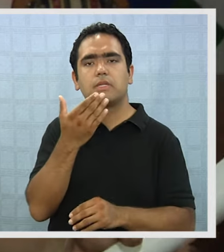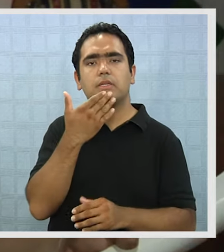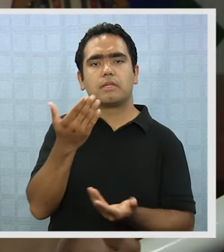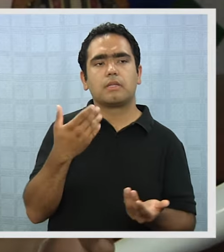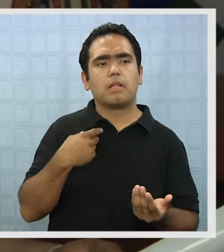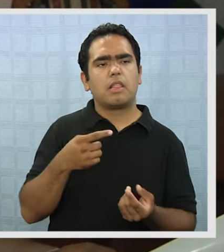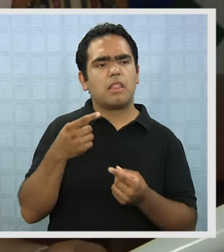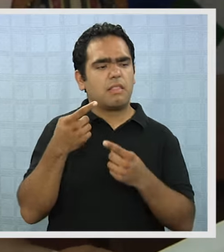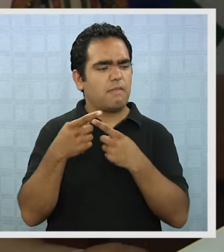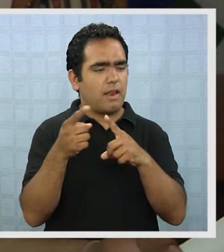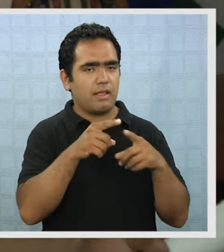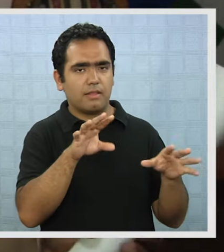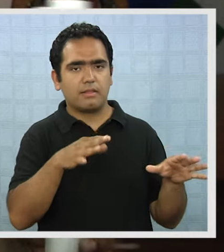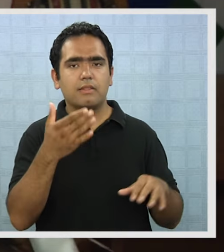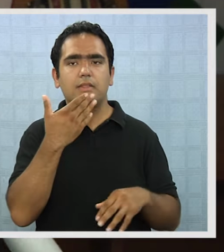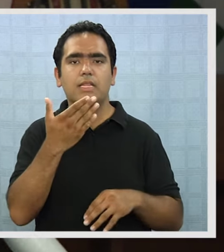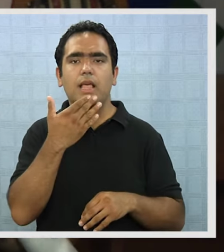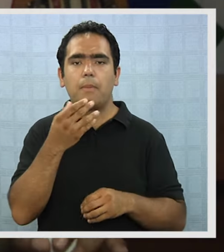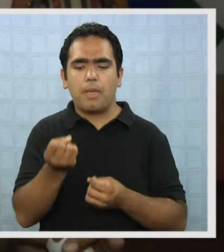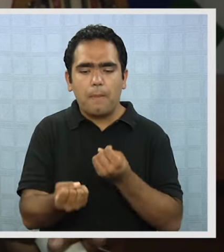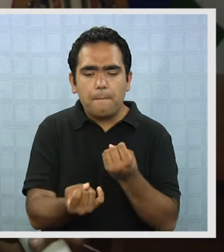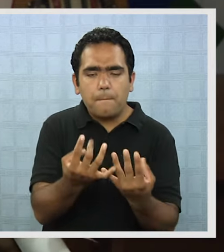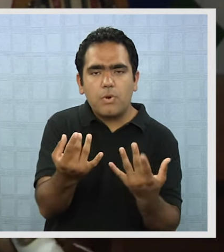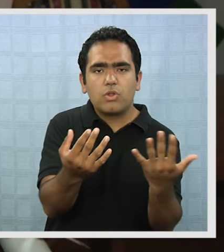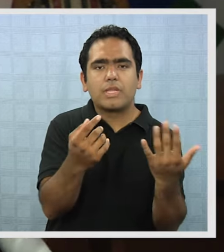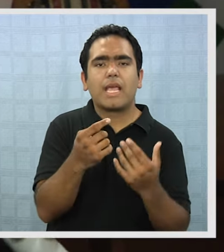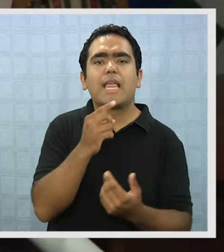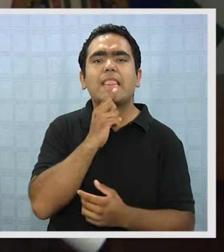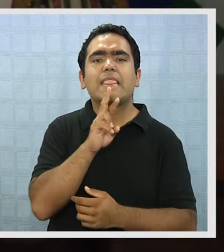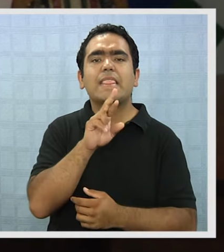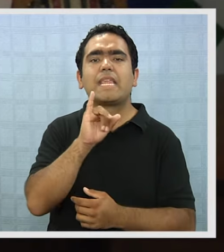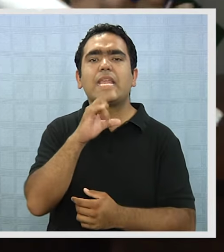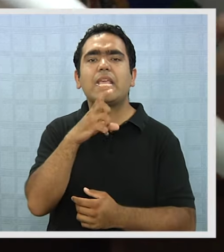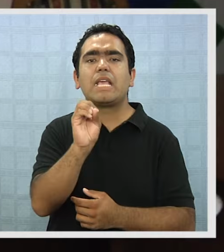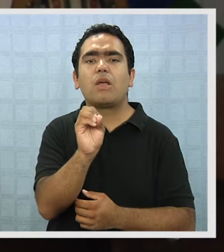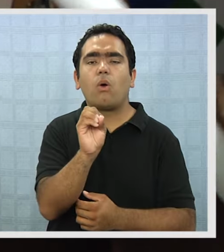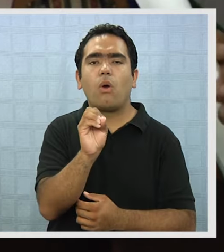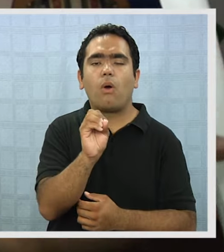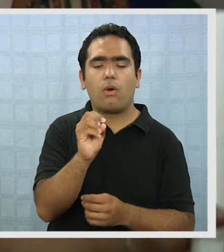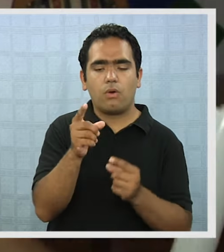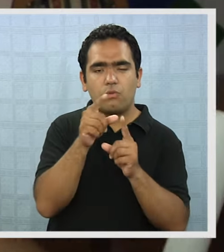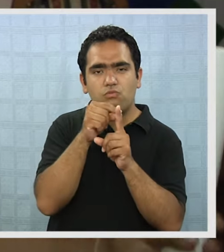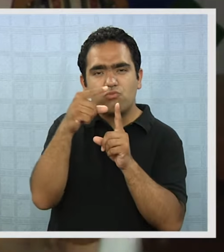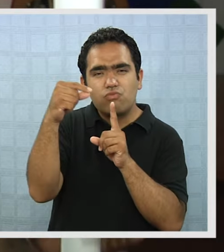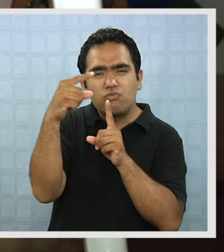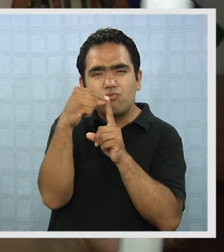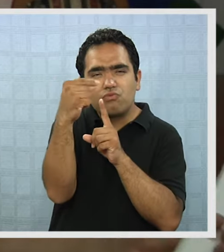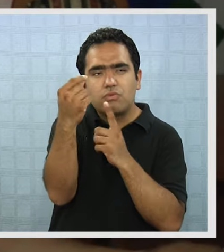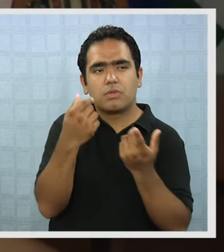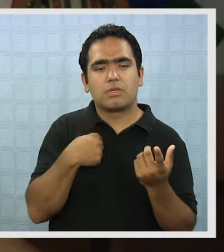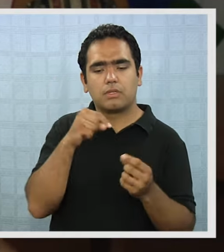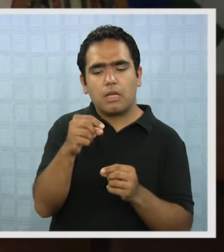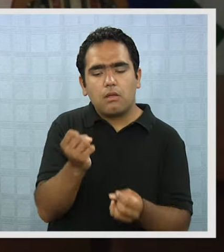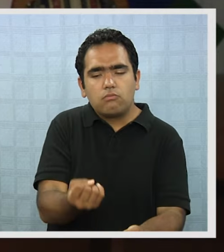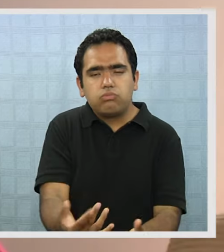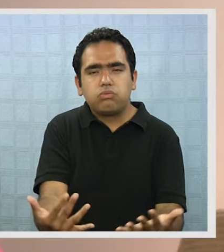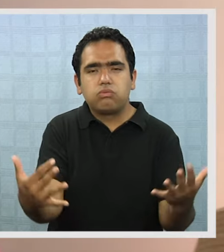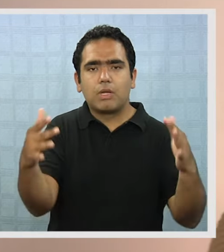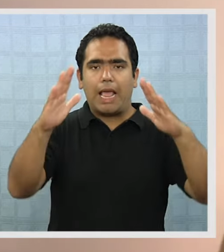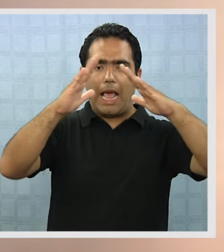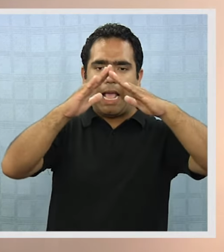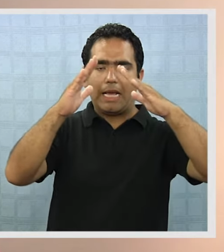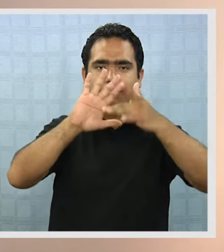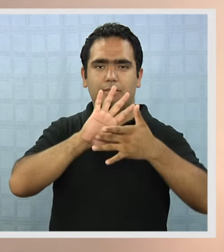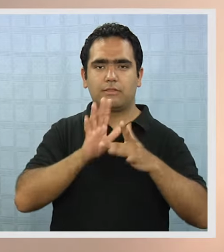lado, de la sequía, las champas, hacíamos brotes de trigo, para poner cosas que quedara verde ese nacimiento en que armábamos.